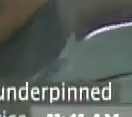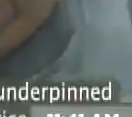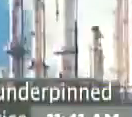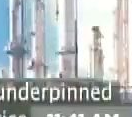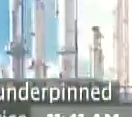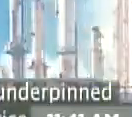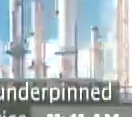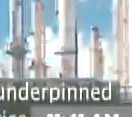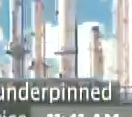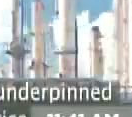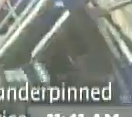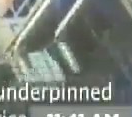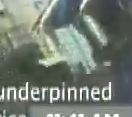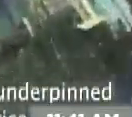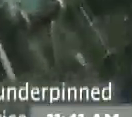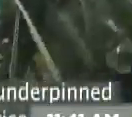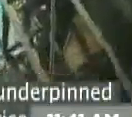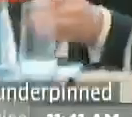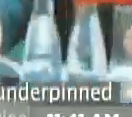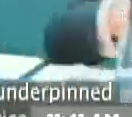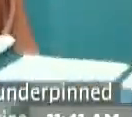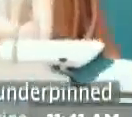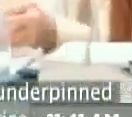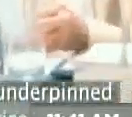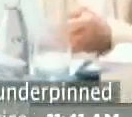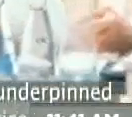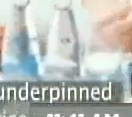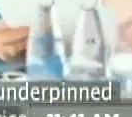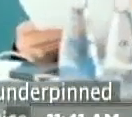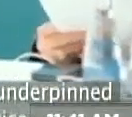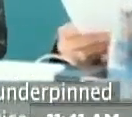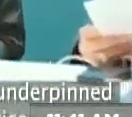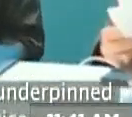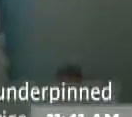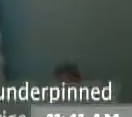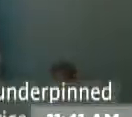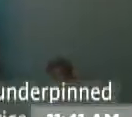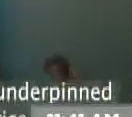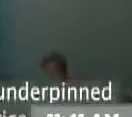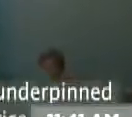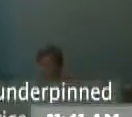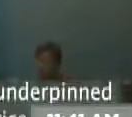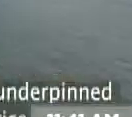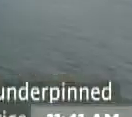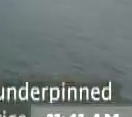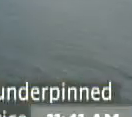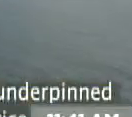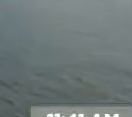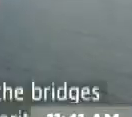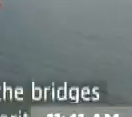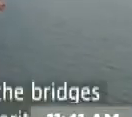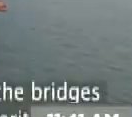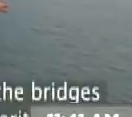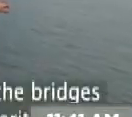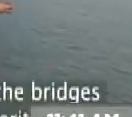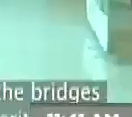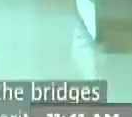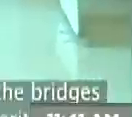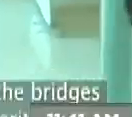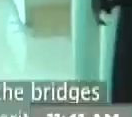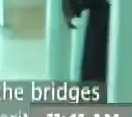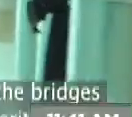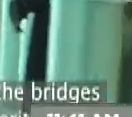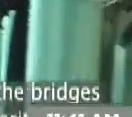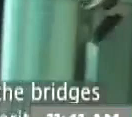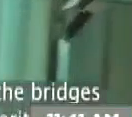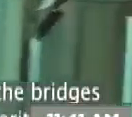industria del petróleo y del gas respaldo el éxito de la gestión orientada a mantener la estabilidad de los puestos del grupo su reelección